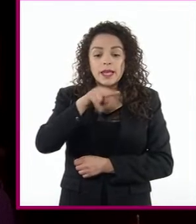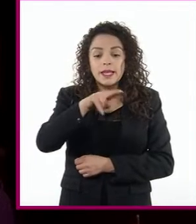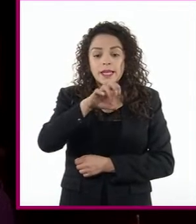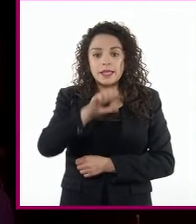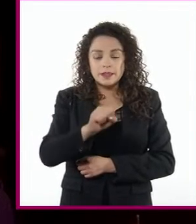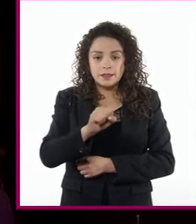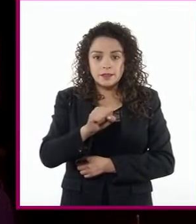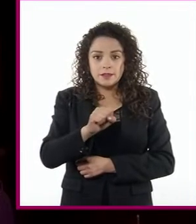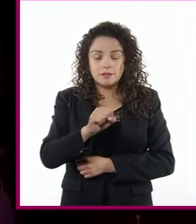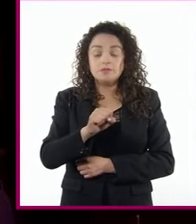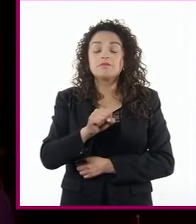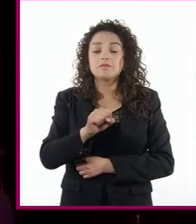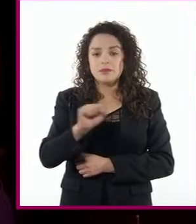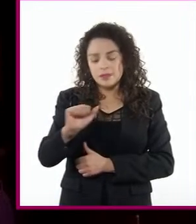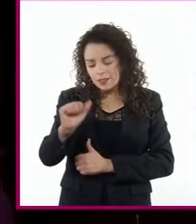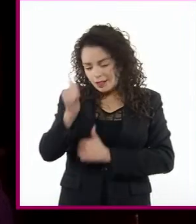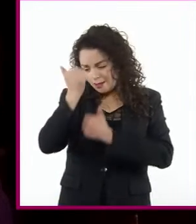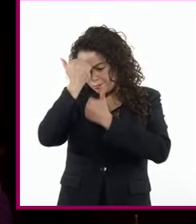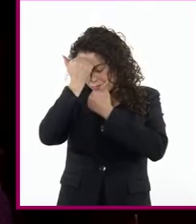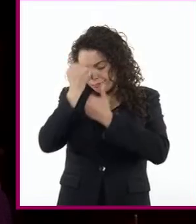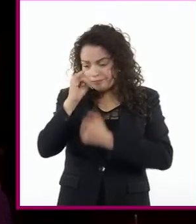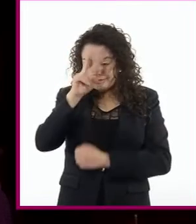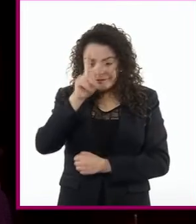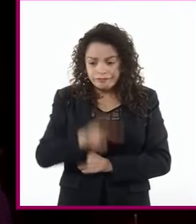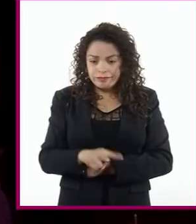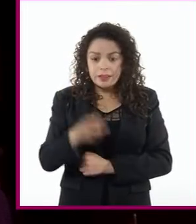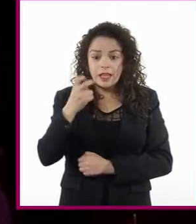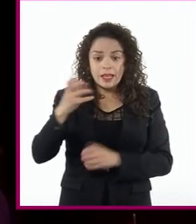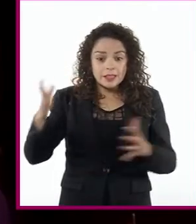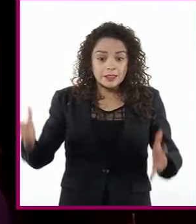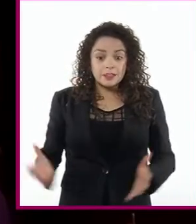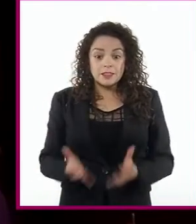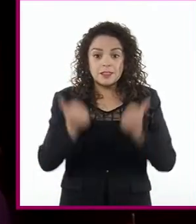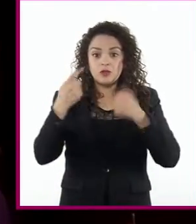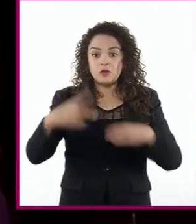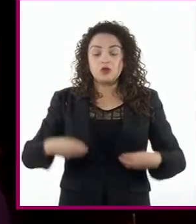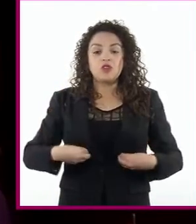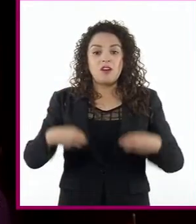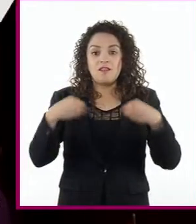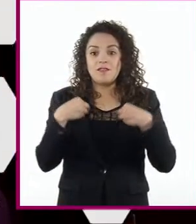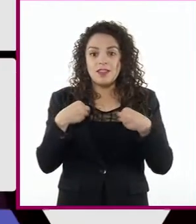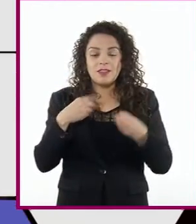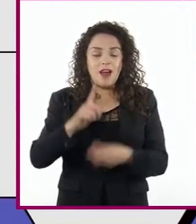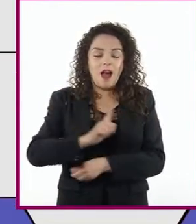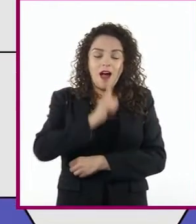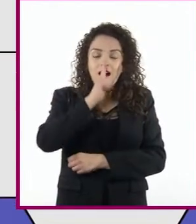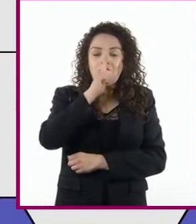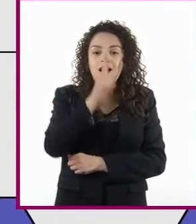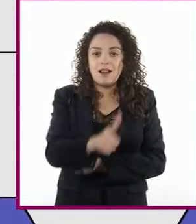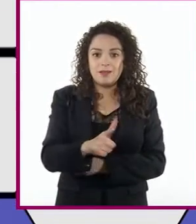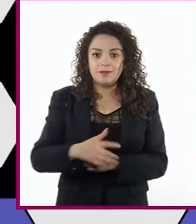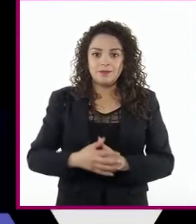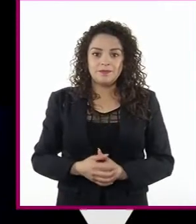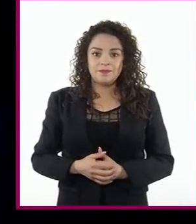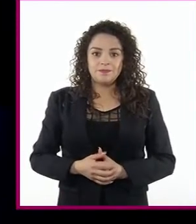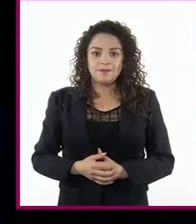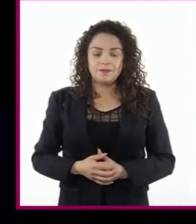arrepentimiento sincero que salva su alma en el último momento de su vida.